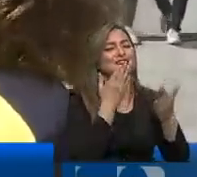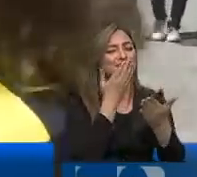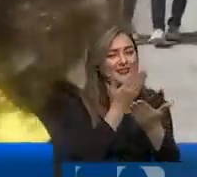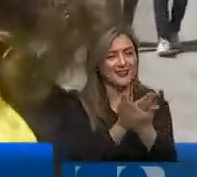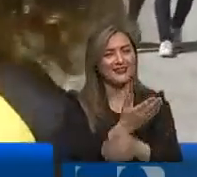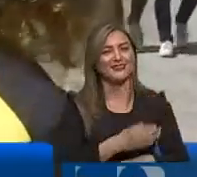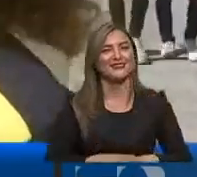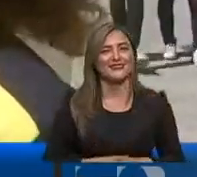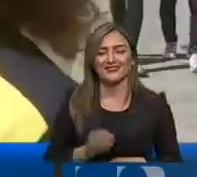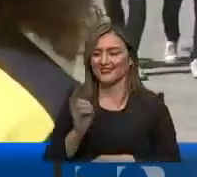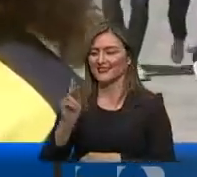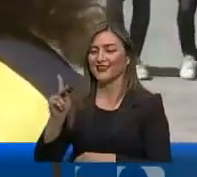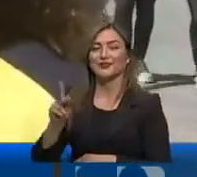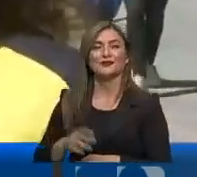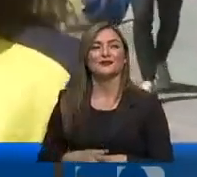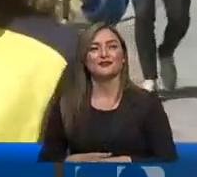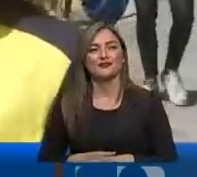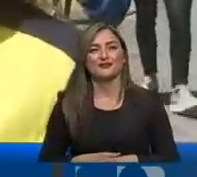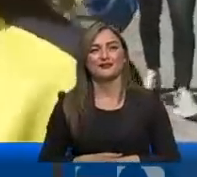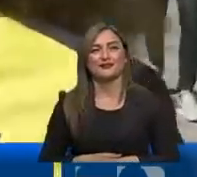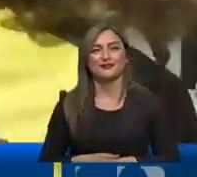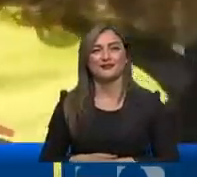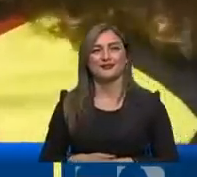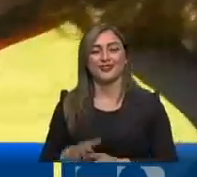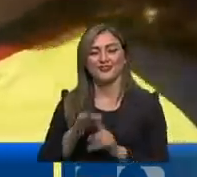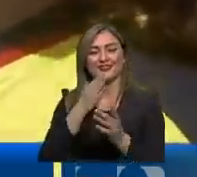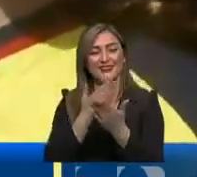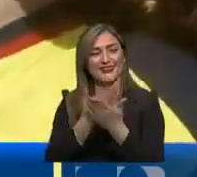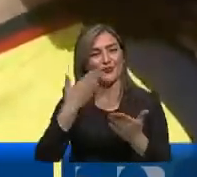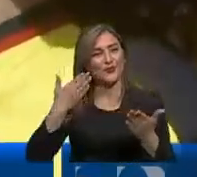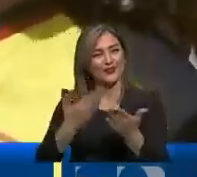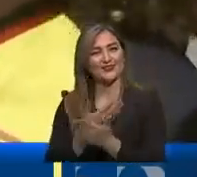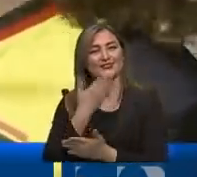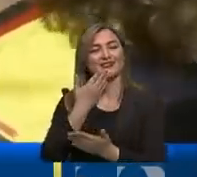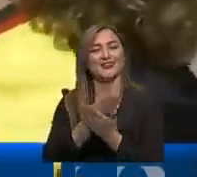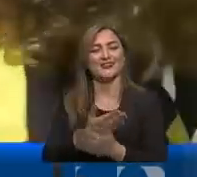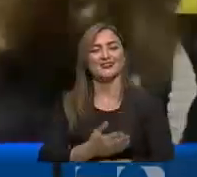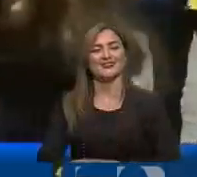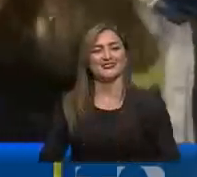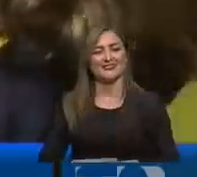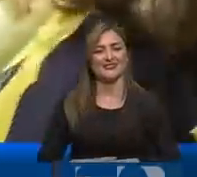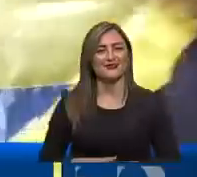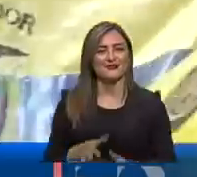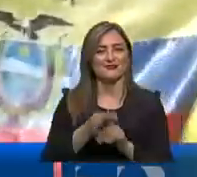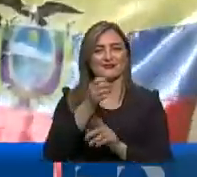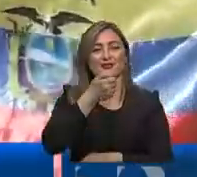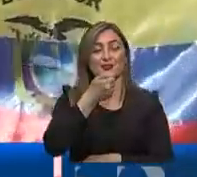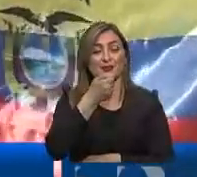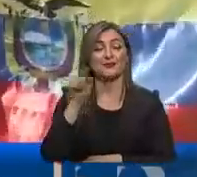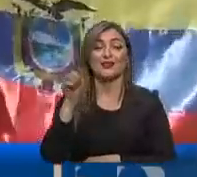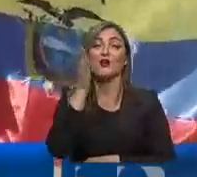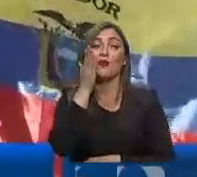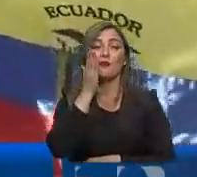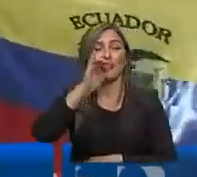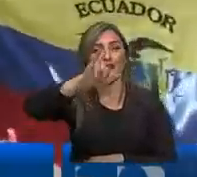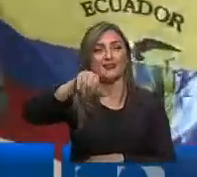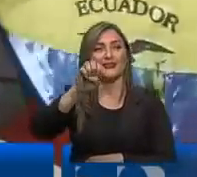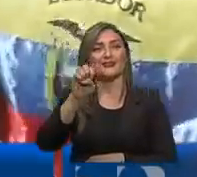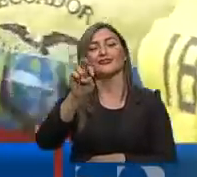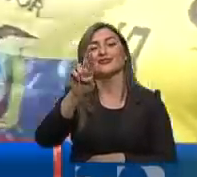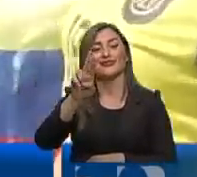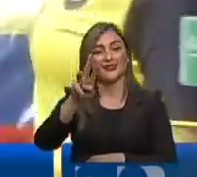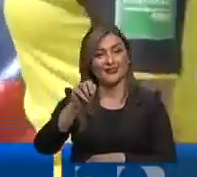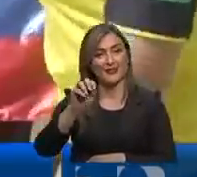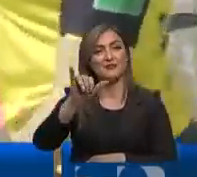muchísimas gracias. Okay. Vean qué exclusiva. Gracias a todos. Muchas gracias, muchas gracias, muchas gracias, muchas gracias. Qué exclusiva tenemos. La madre de Jeremy